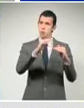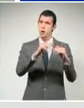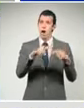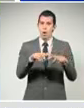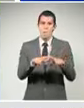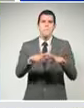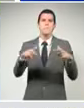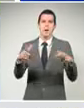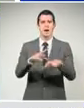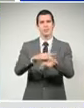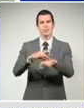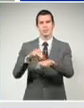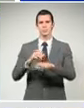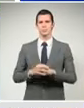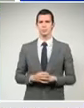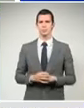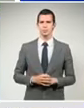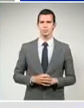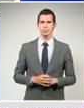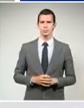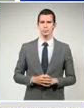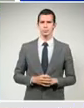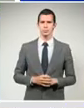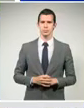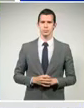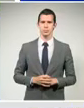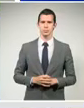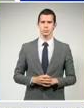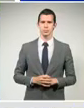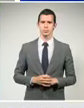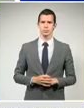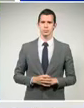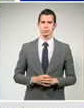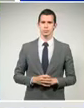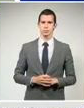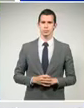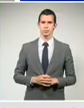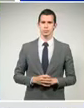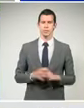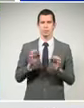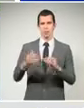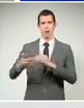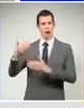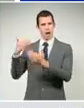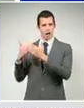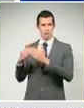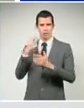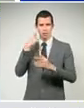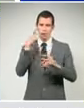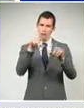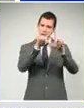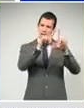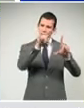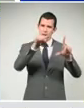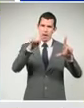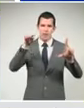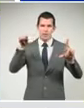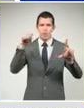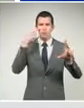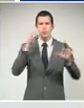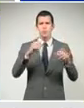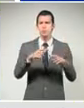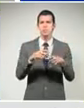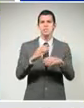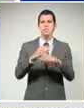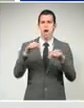en cuenta el número de casos, que también lo vimos en el gráfico anterior de las